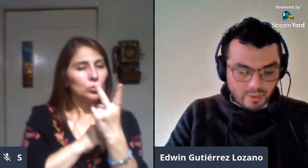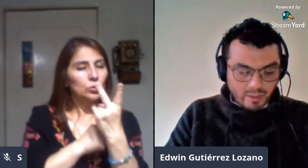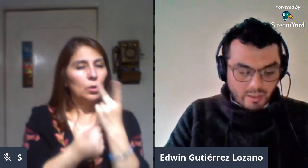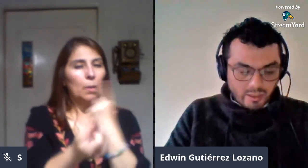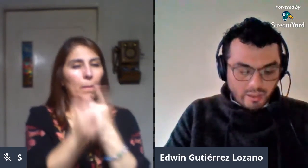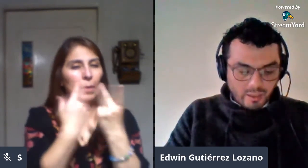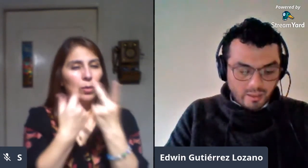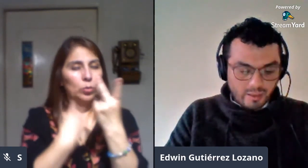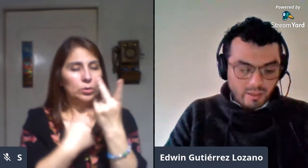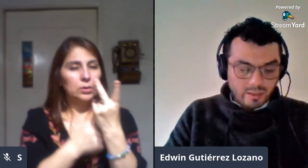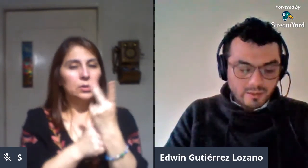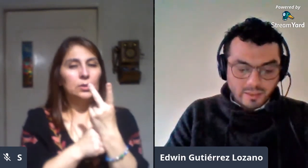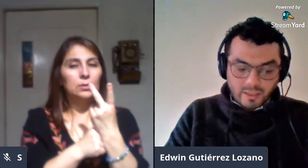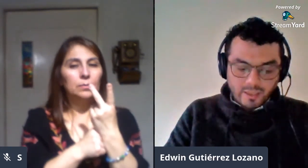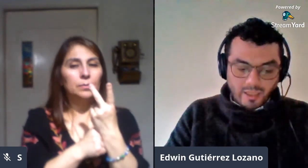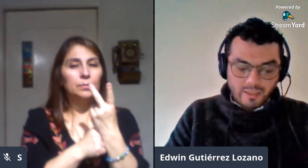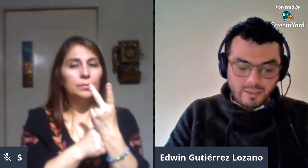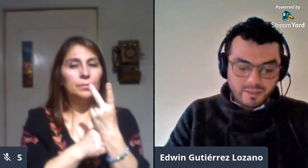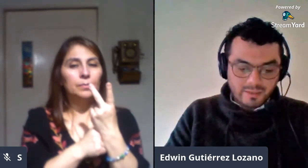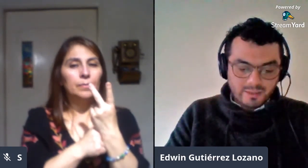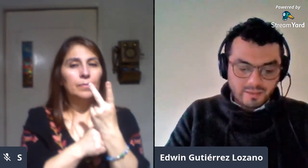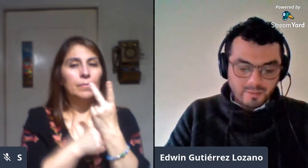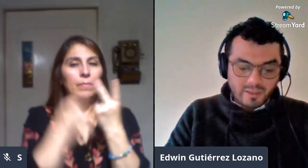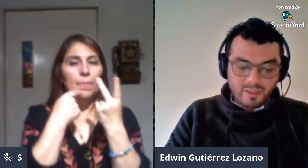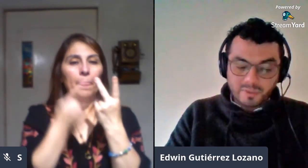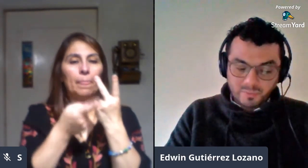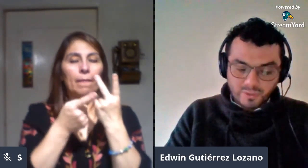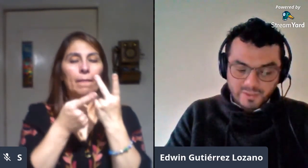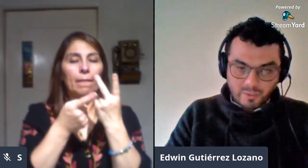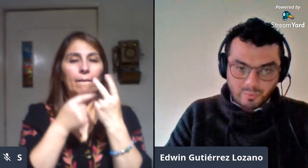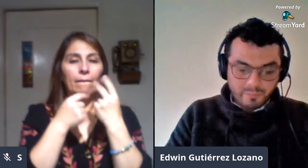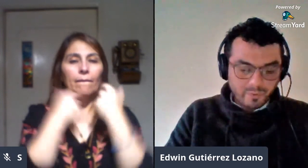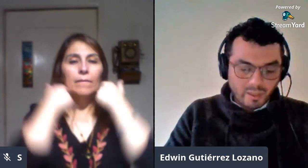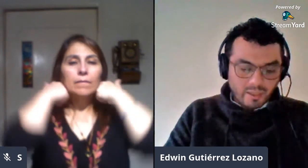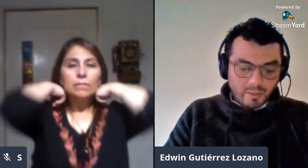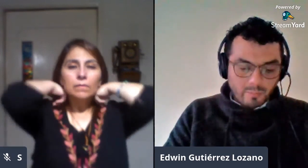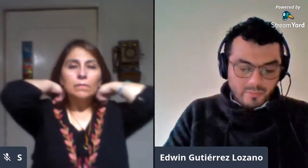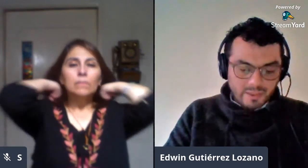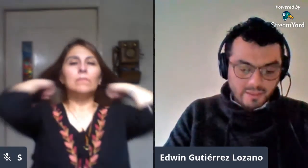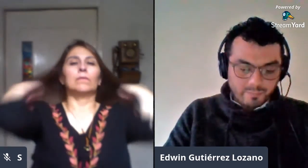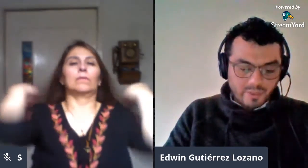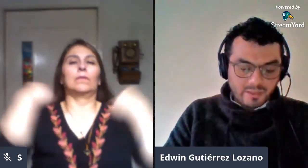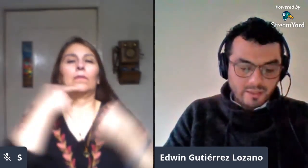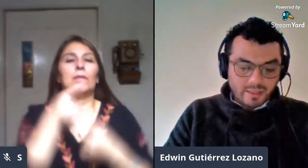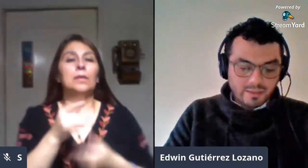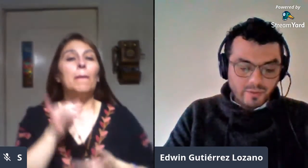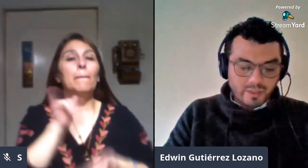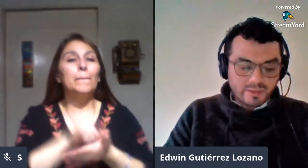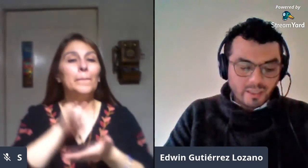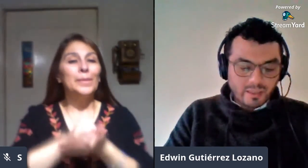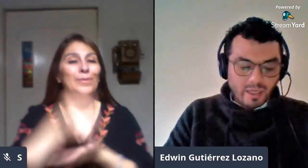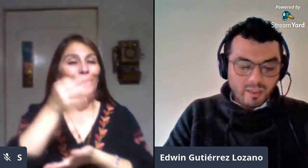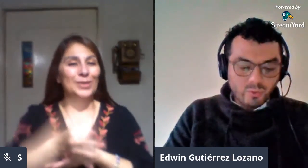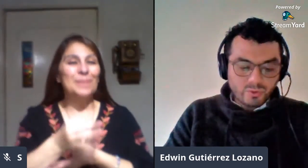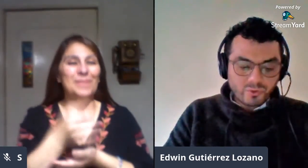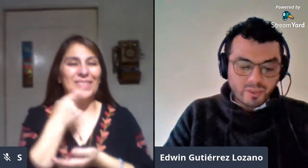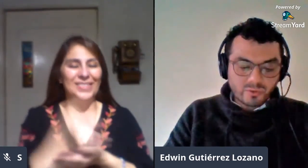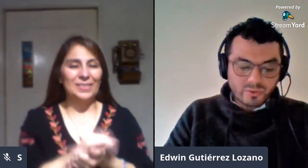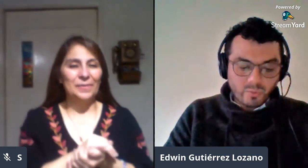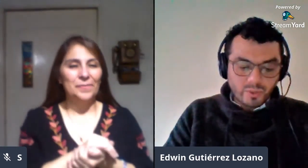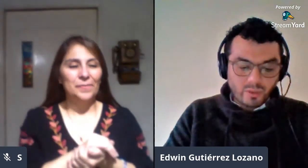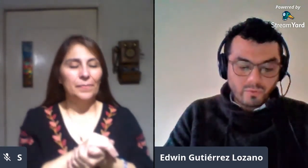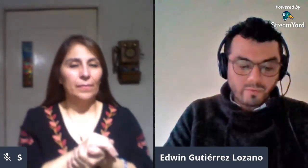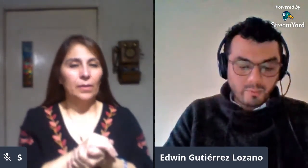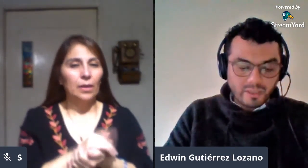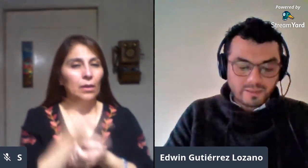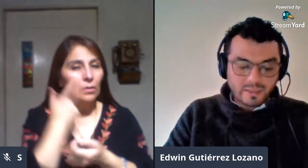llegado y es de alguien que se hace llamar el mismo de siempre. Dice, quisiera saber si hay algunos